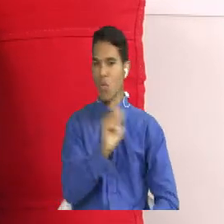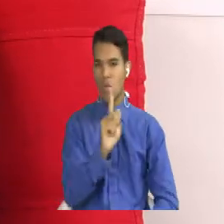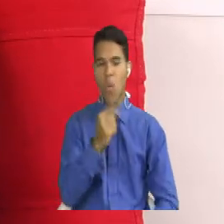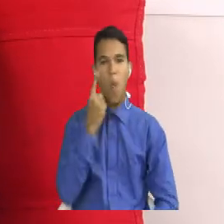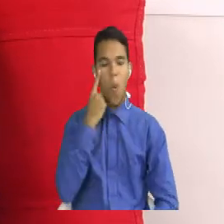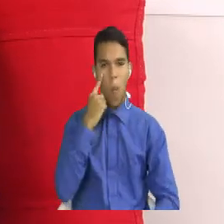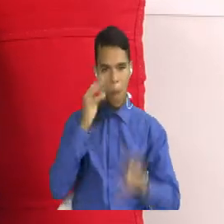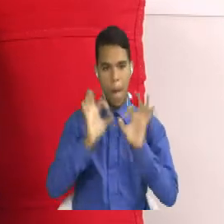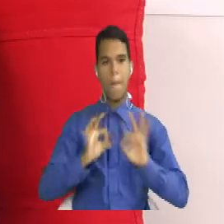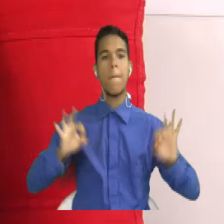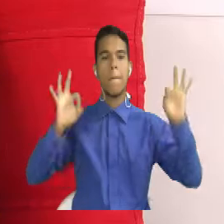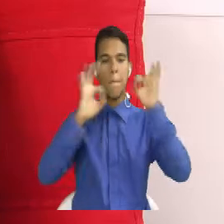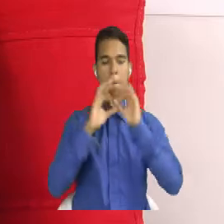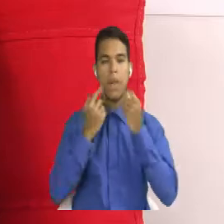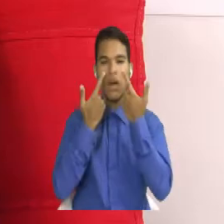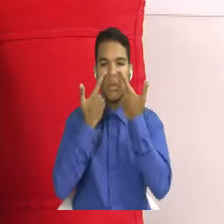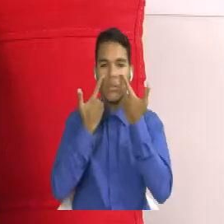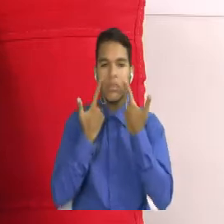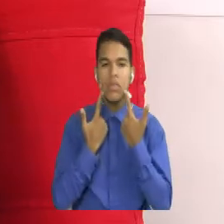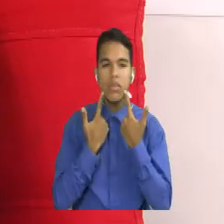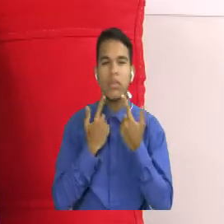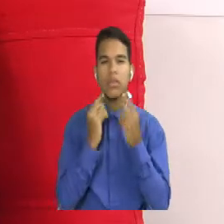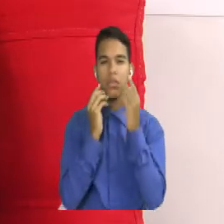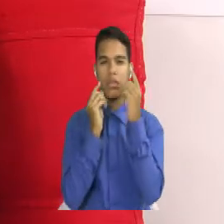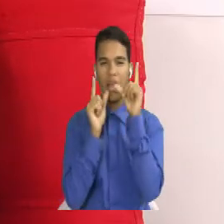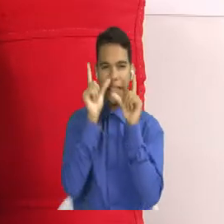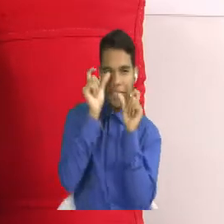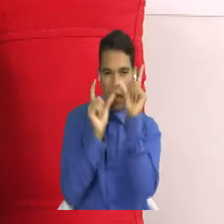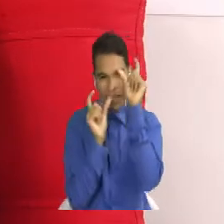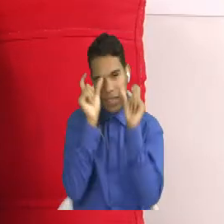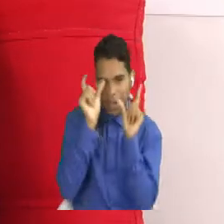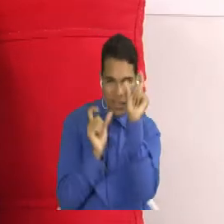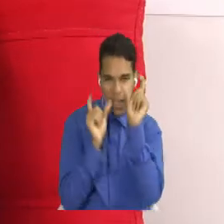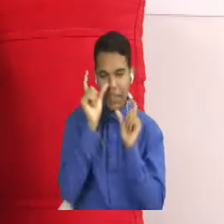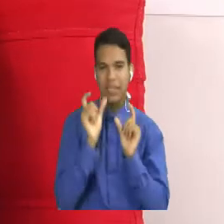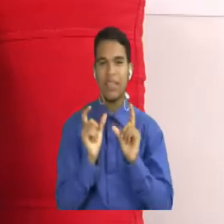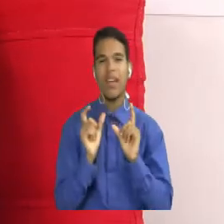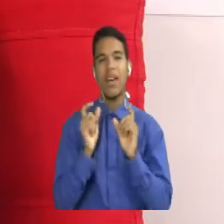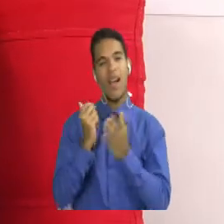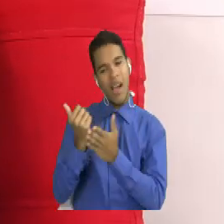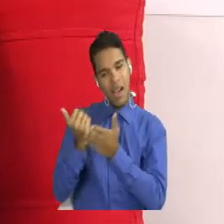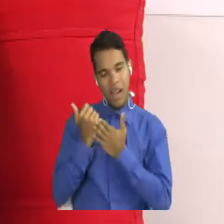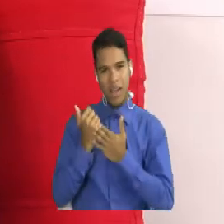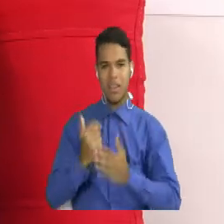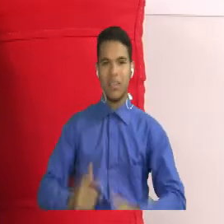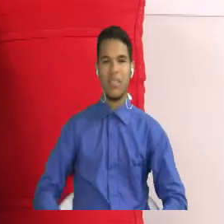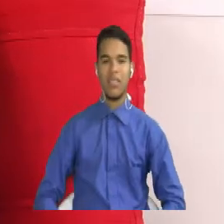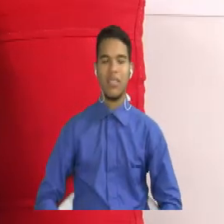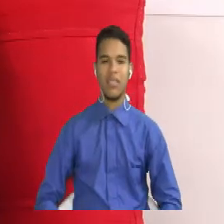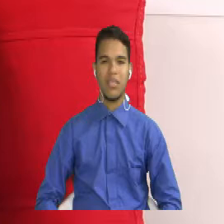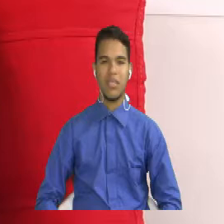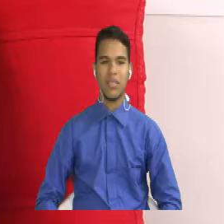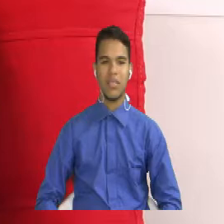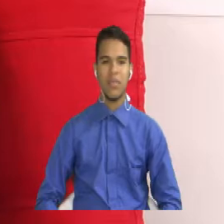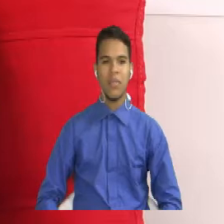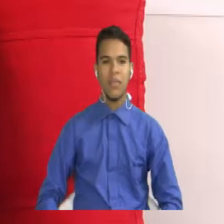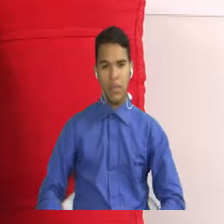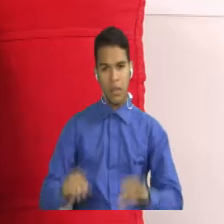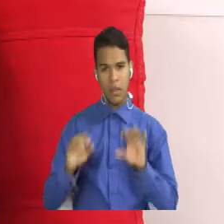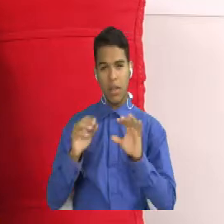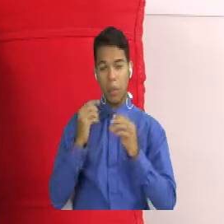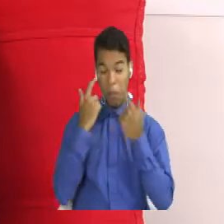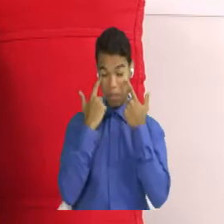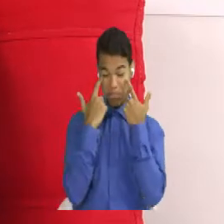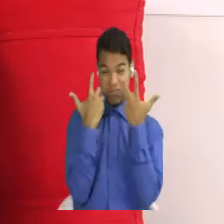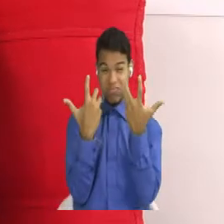tienen que estar ahí porque son las que nos ayudan a gesticular, son las que nos dan pues el rostro que tenemos. ¿Que se pueden minimizar? Claro que sí